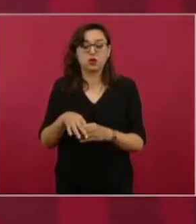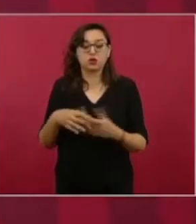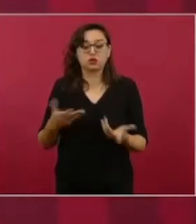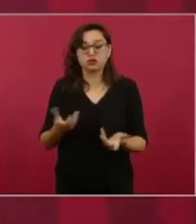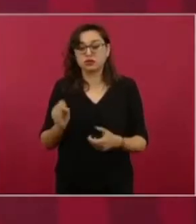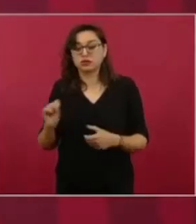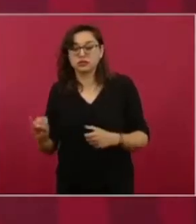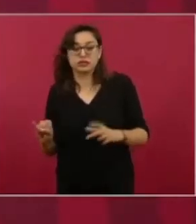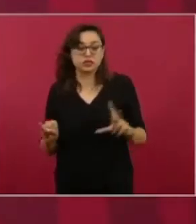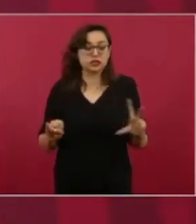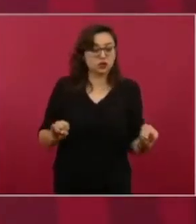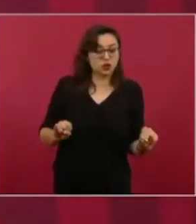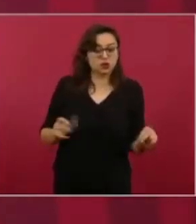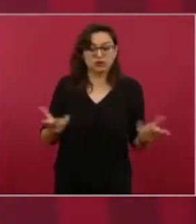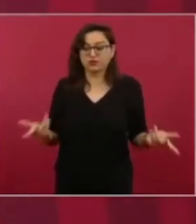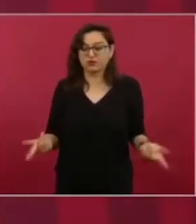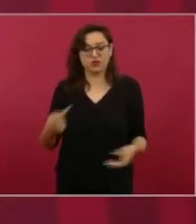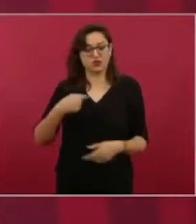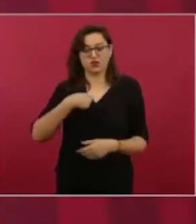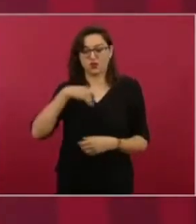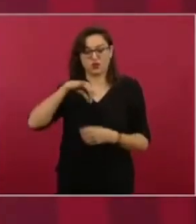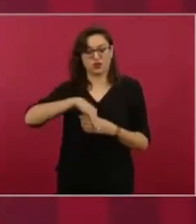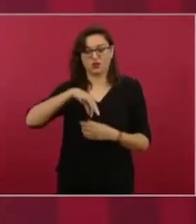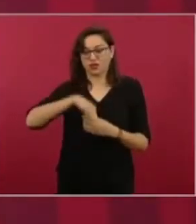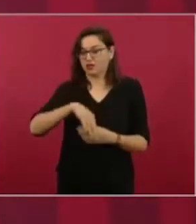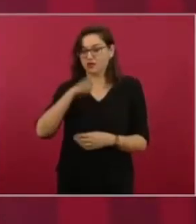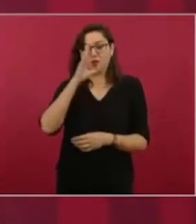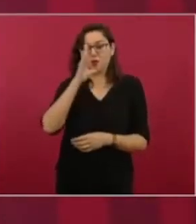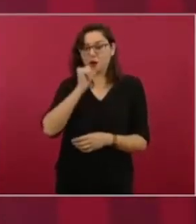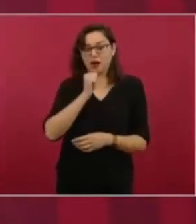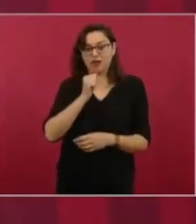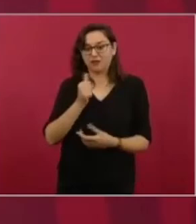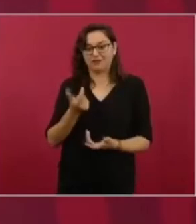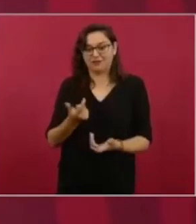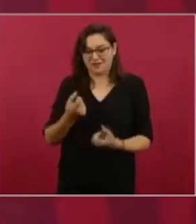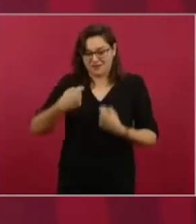por la otra, pero sí tengo que ir a votar porque